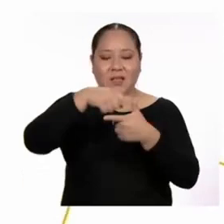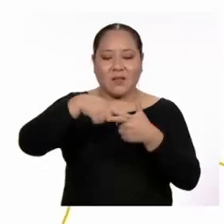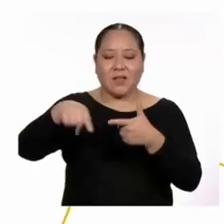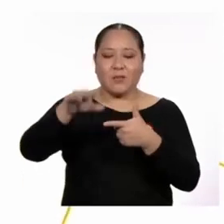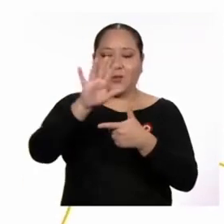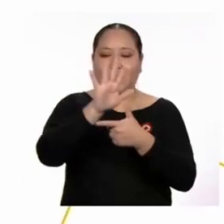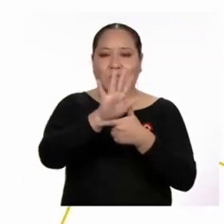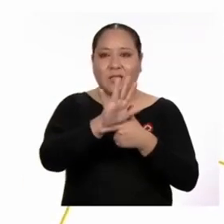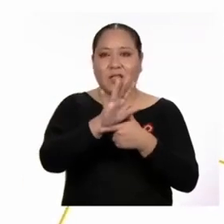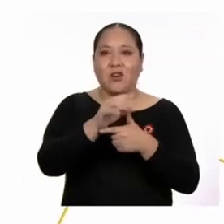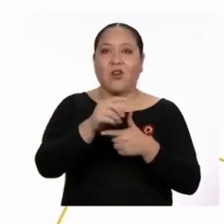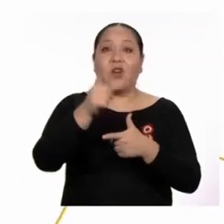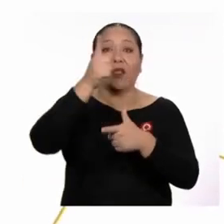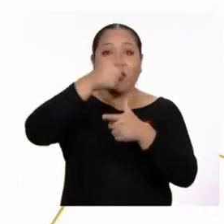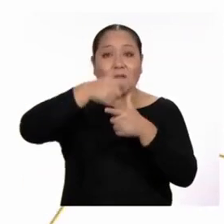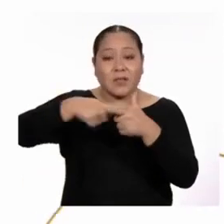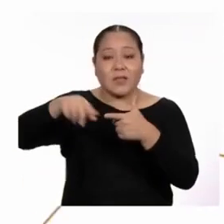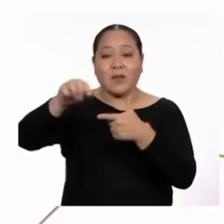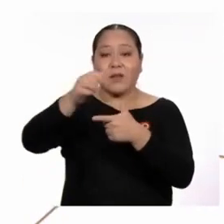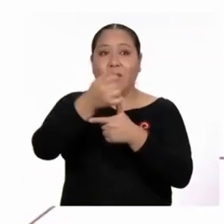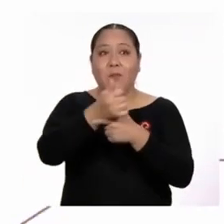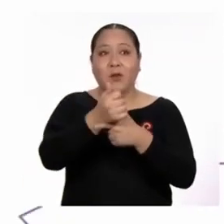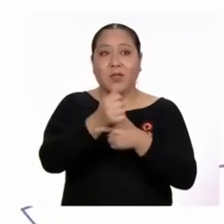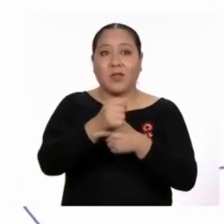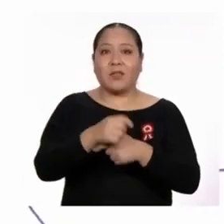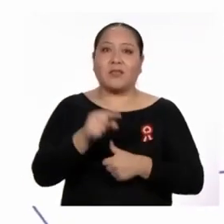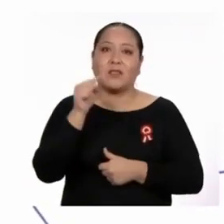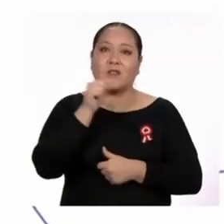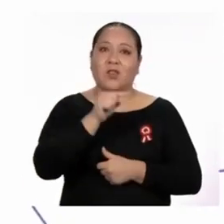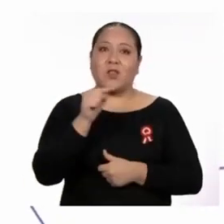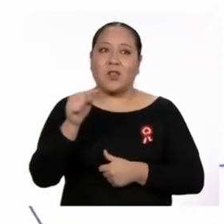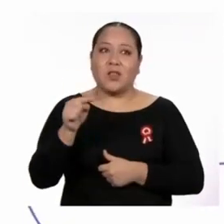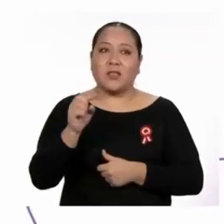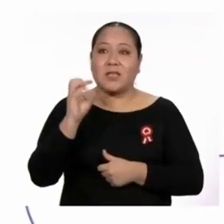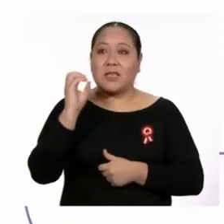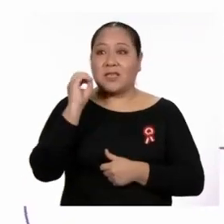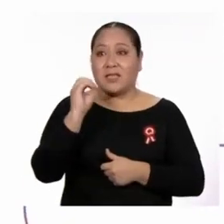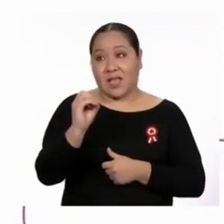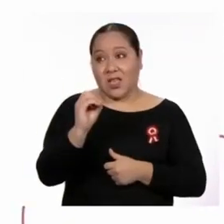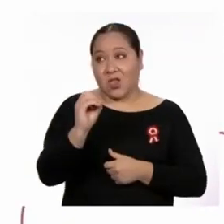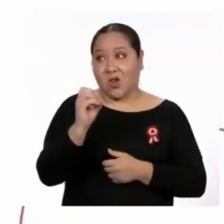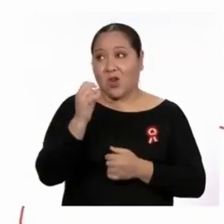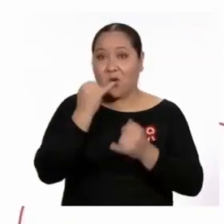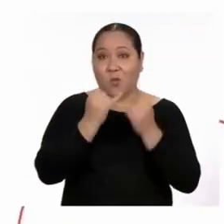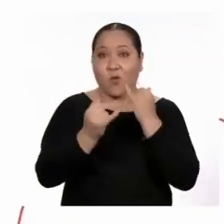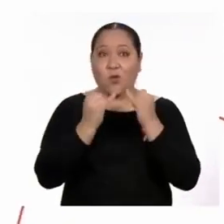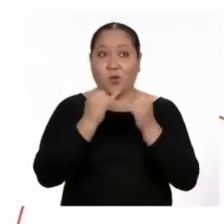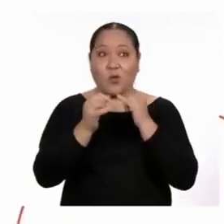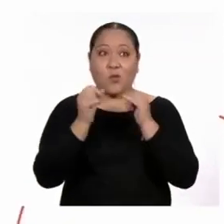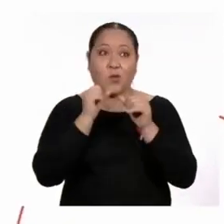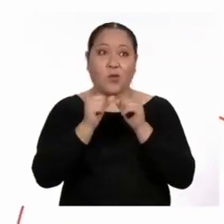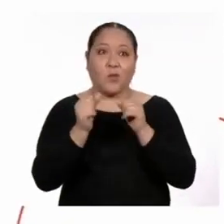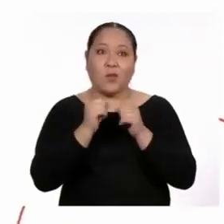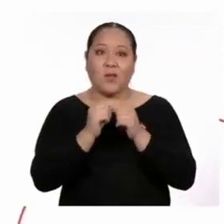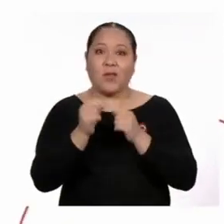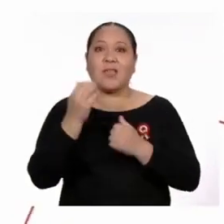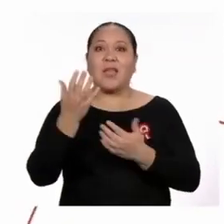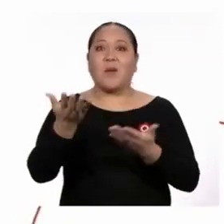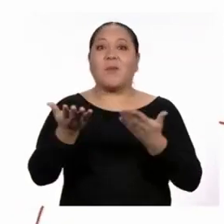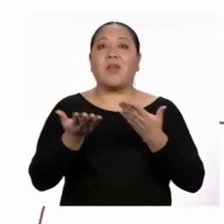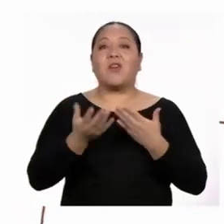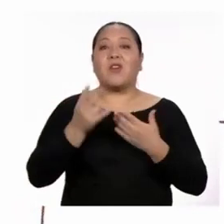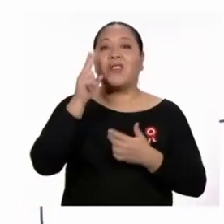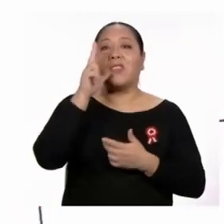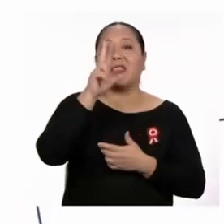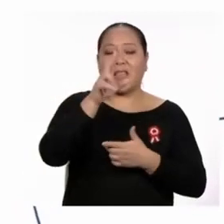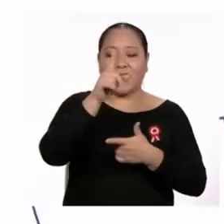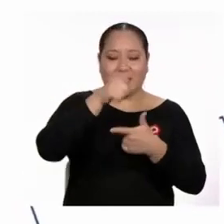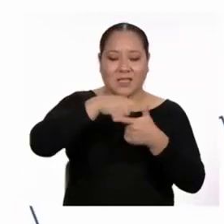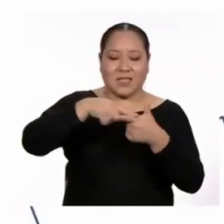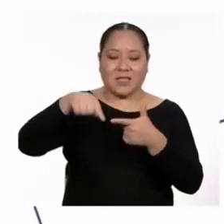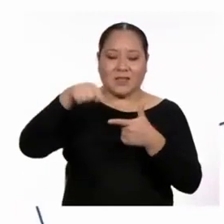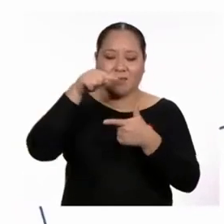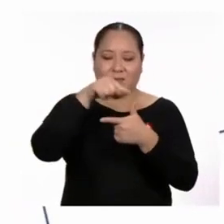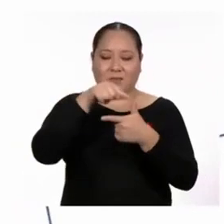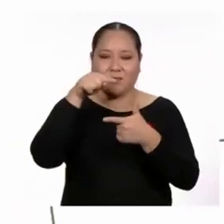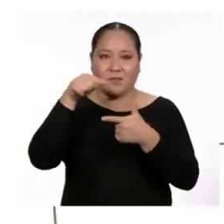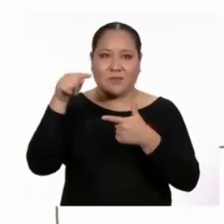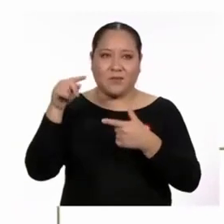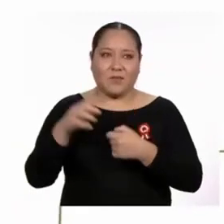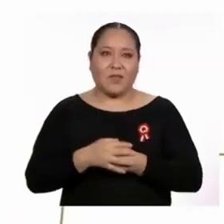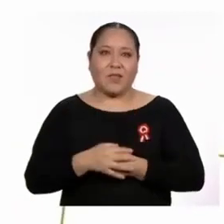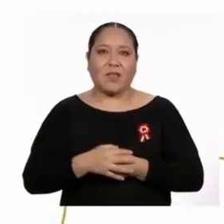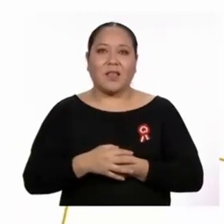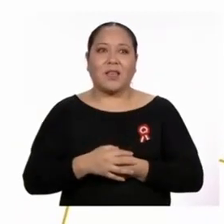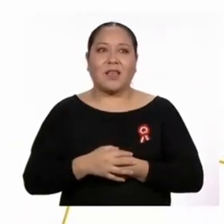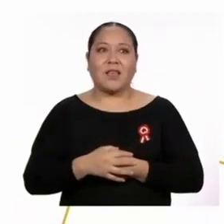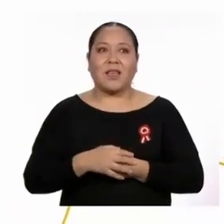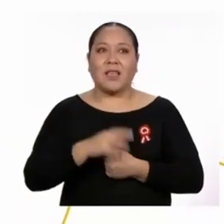y por 10. Con ese 0 como última cifra, ya me dio 3 divisores. Y